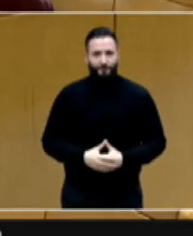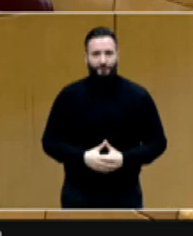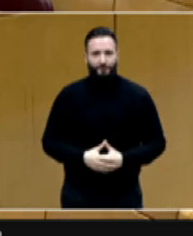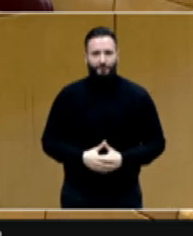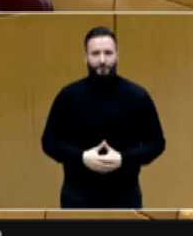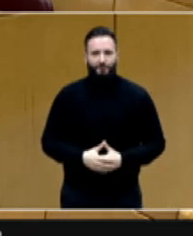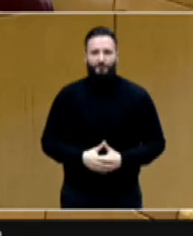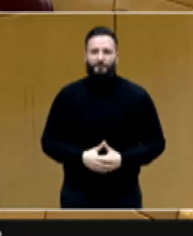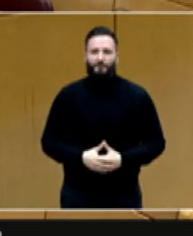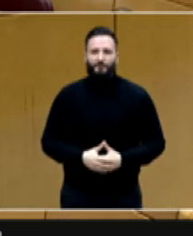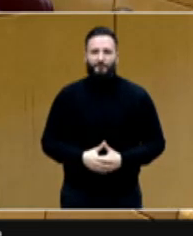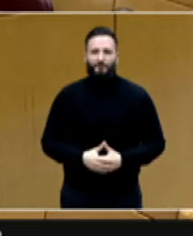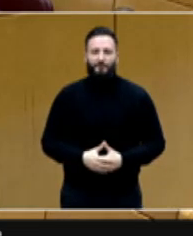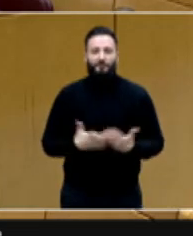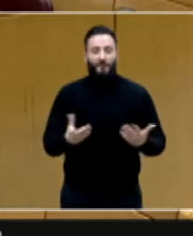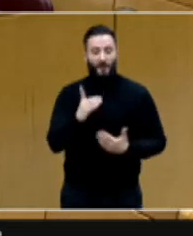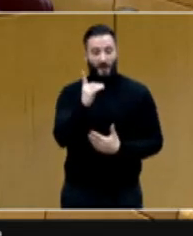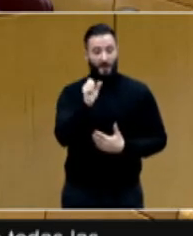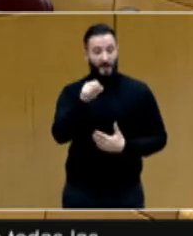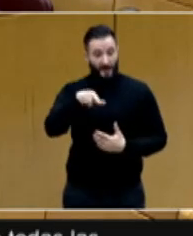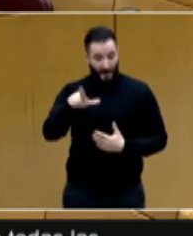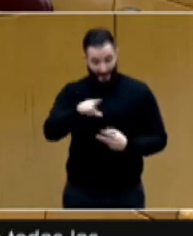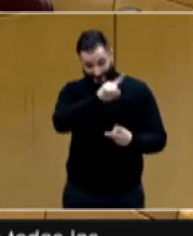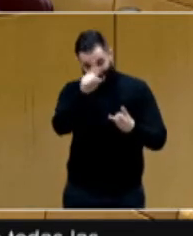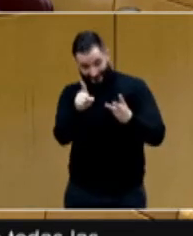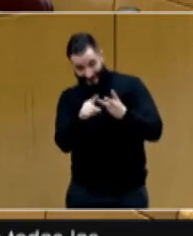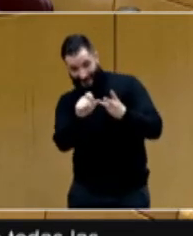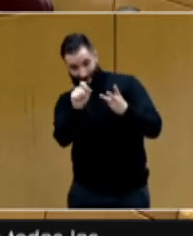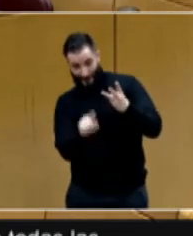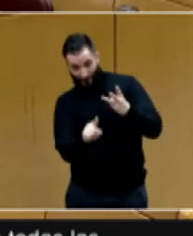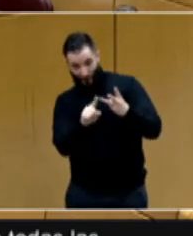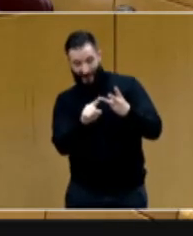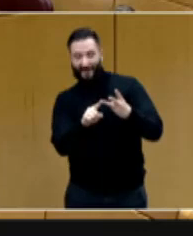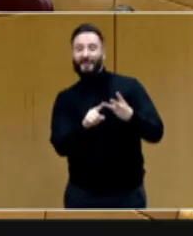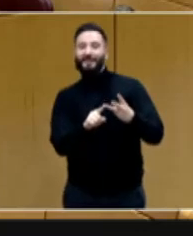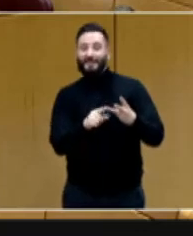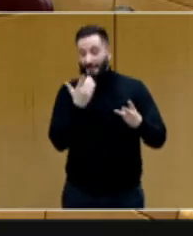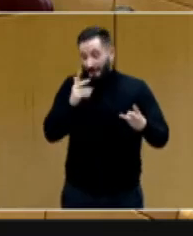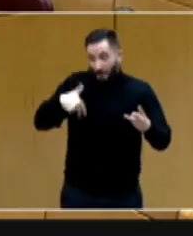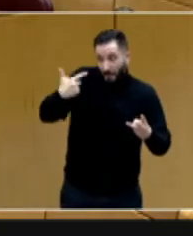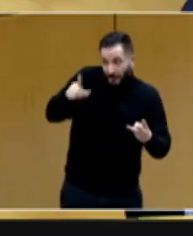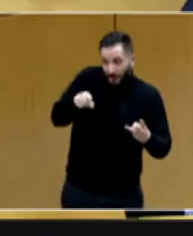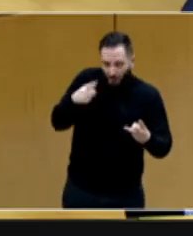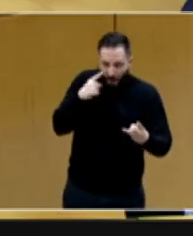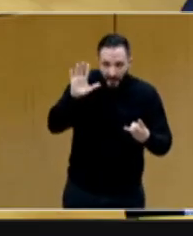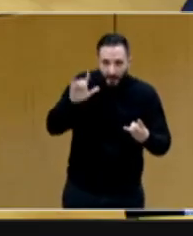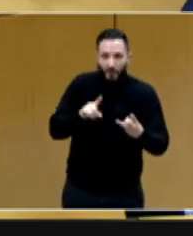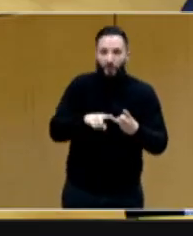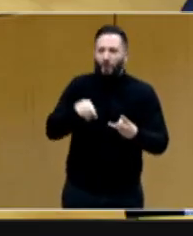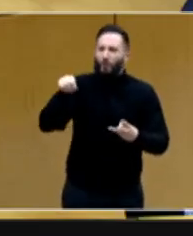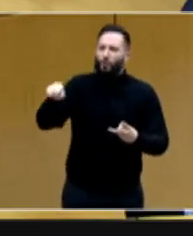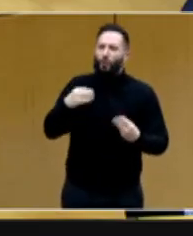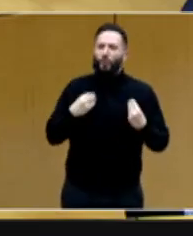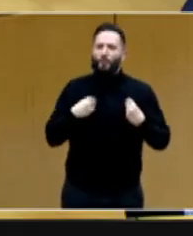muy bien y Daniel tengo también una pregunta más si me si me permites aprenderás a gestionar